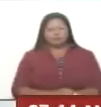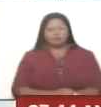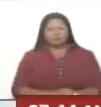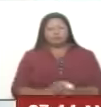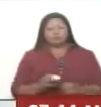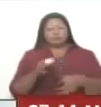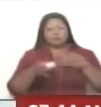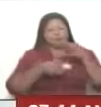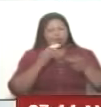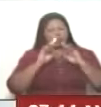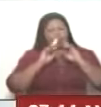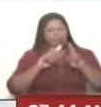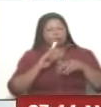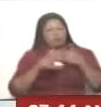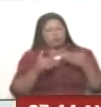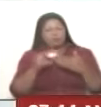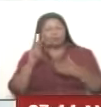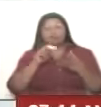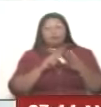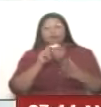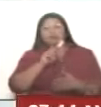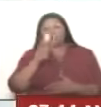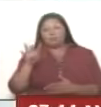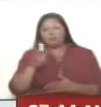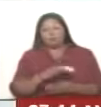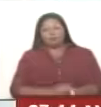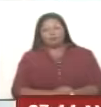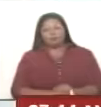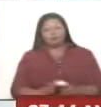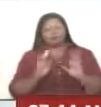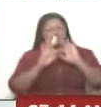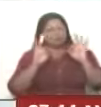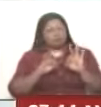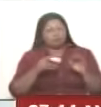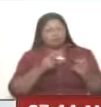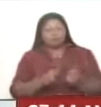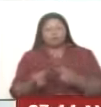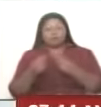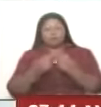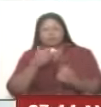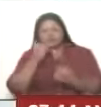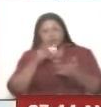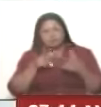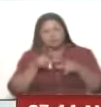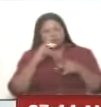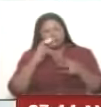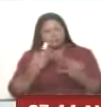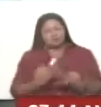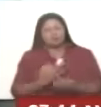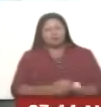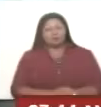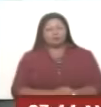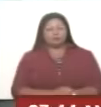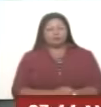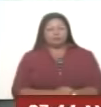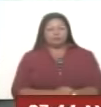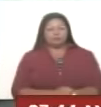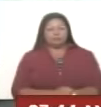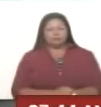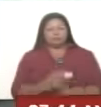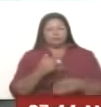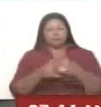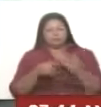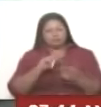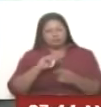nos habla de resultados en 2024 en materia económica, bueno, cerca a esa realidad que esas proyecciones que se dieron al